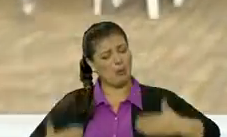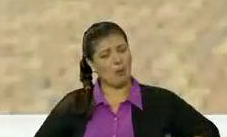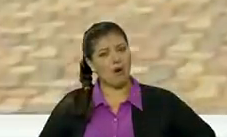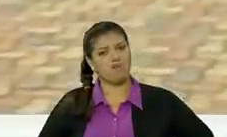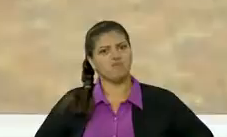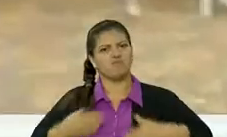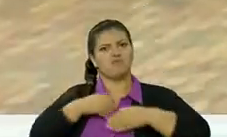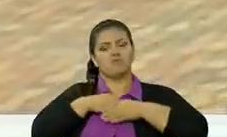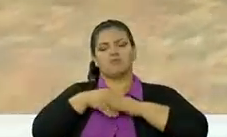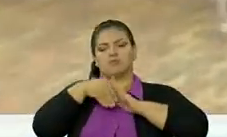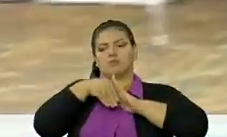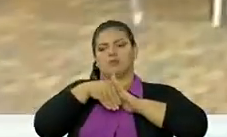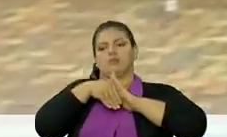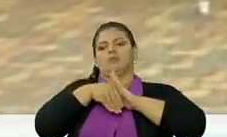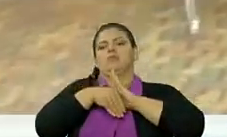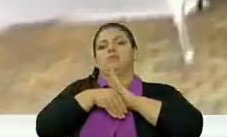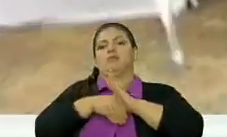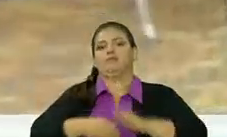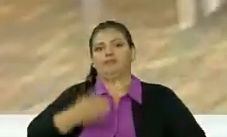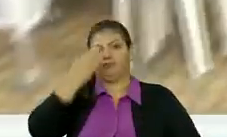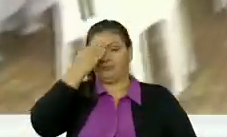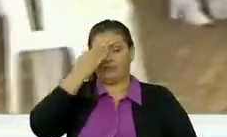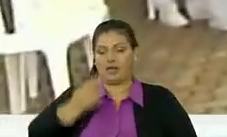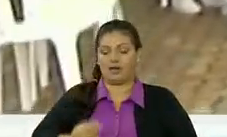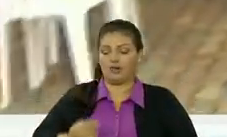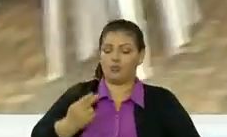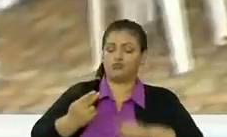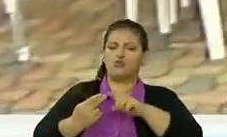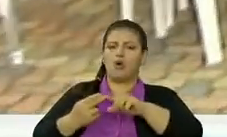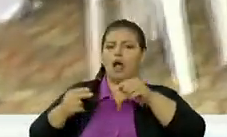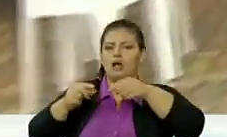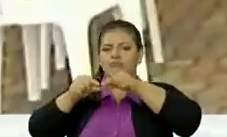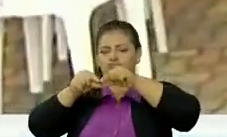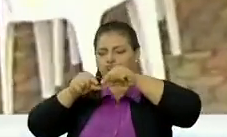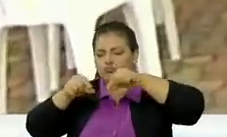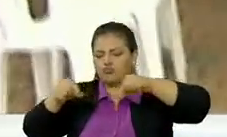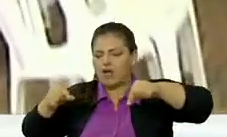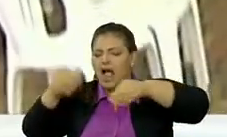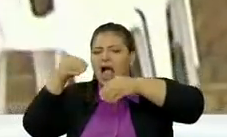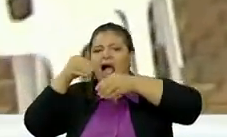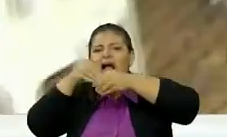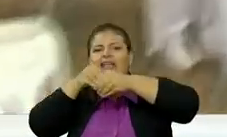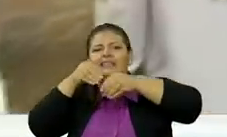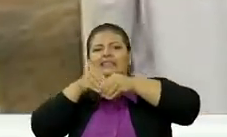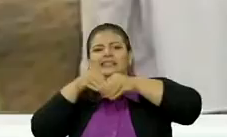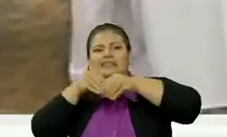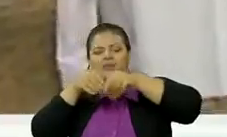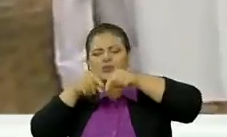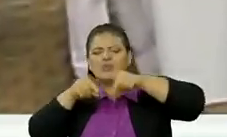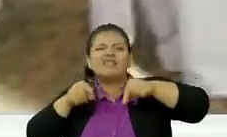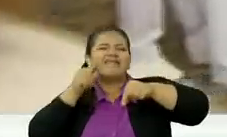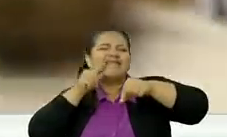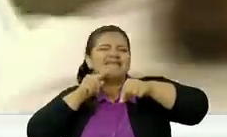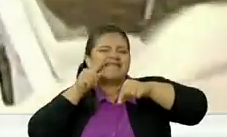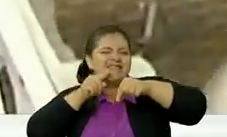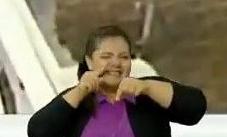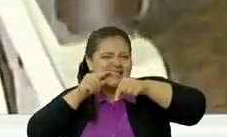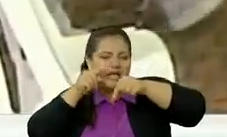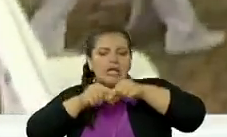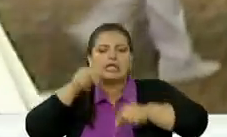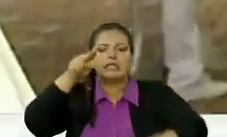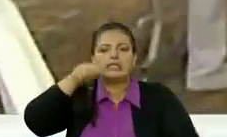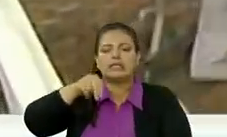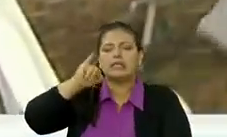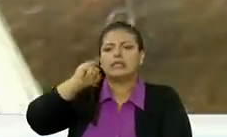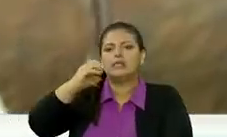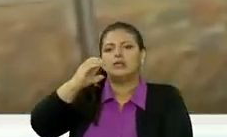es la nicotina. La nicotina es la que provoca la adicción. Imagínense que la nicotina es tan potente, tan adictiva que